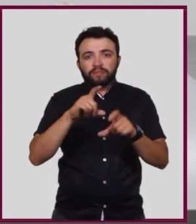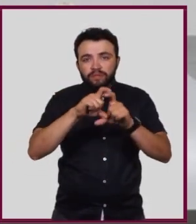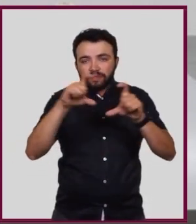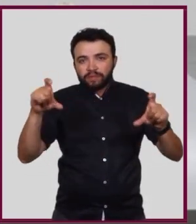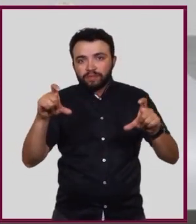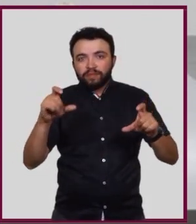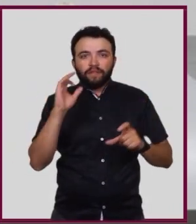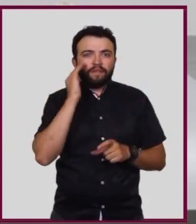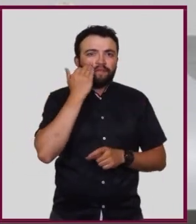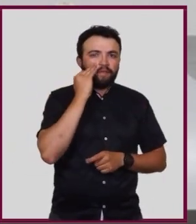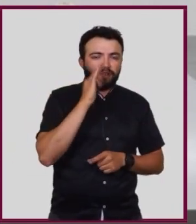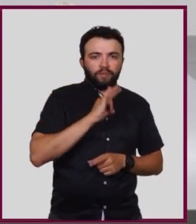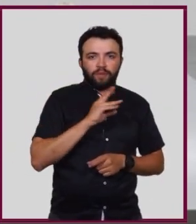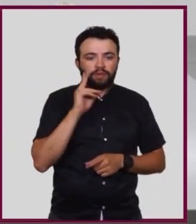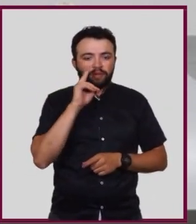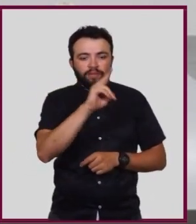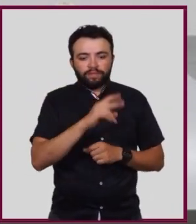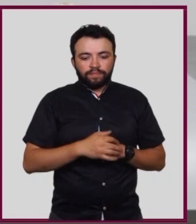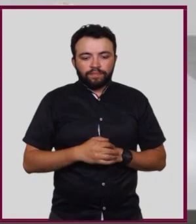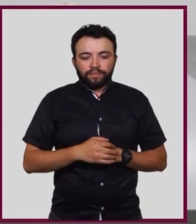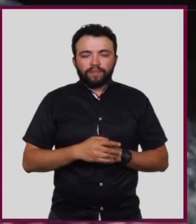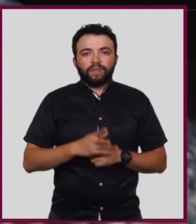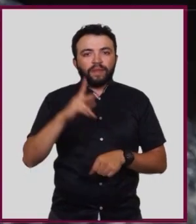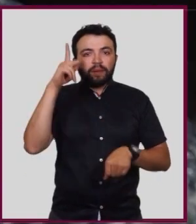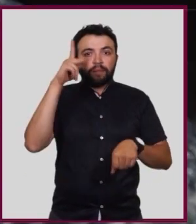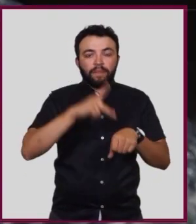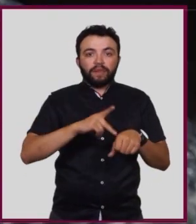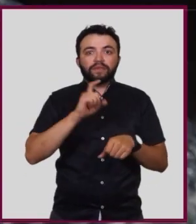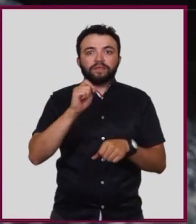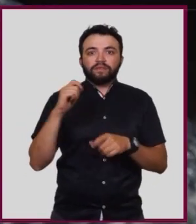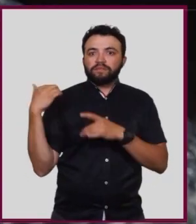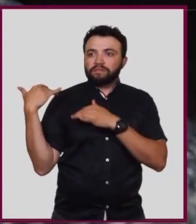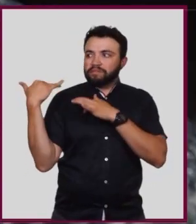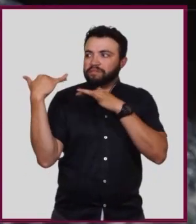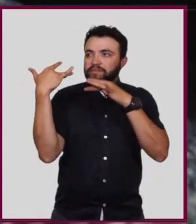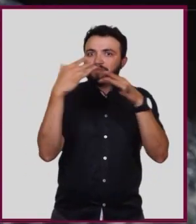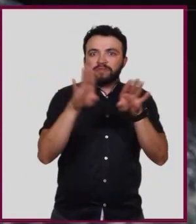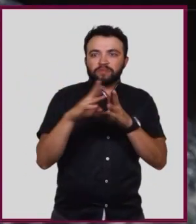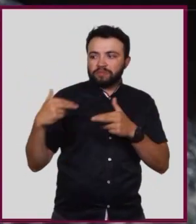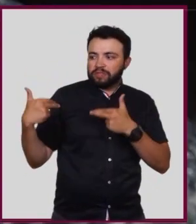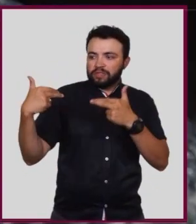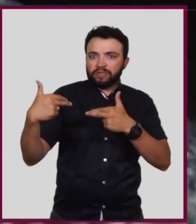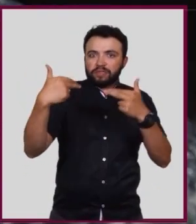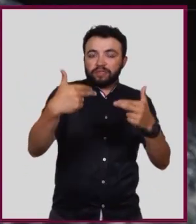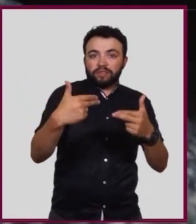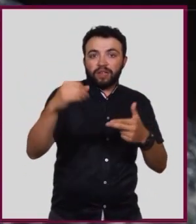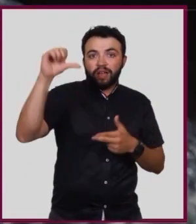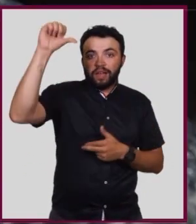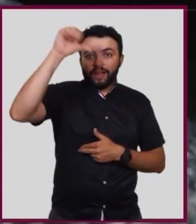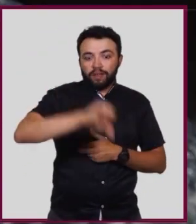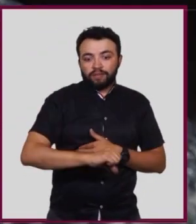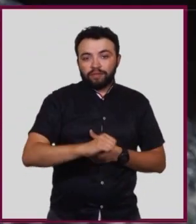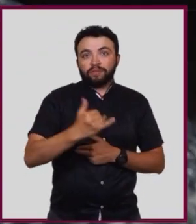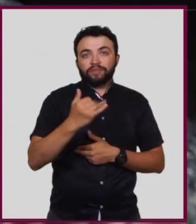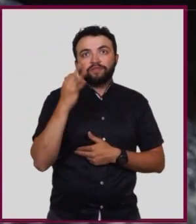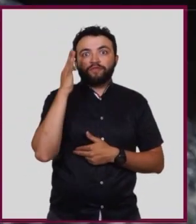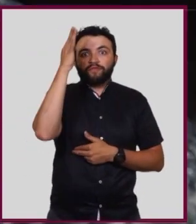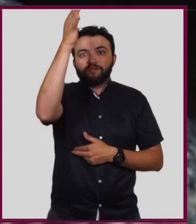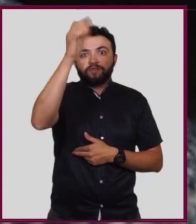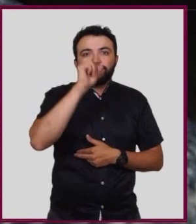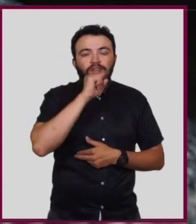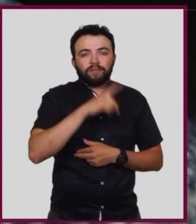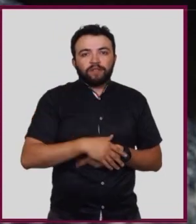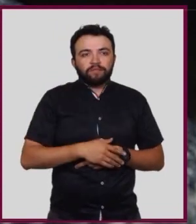a la comunidad de Jóvenes en Casa en Facebook. En las piedras está el legado del pasado que se convierte en presente